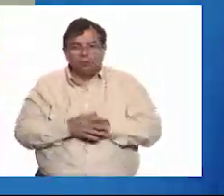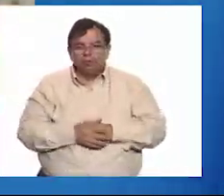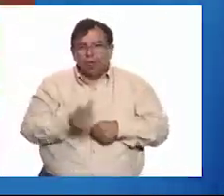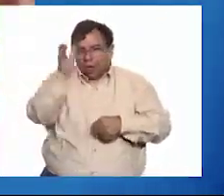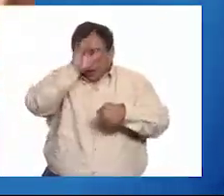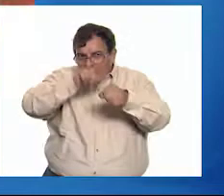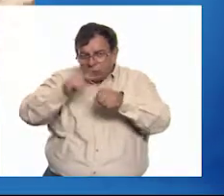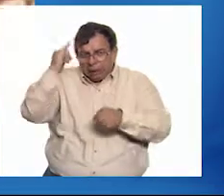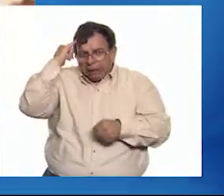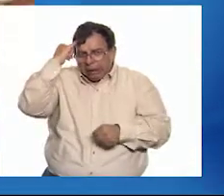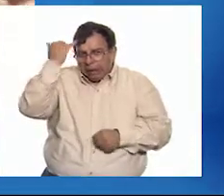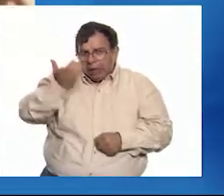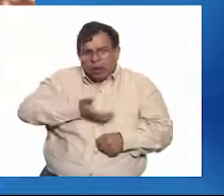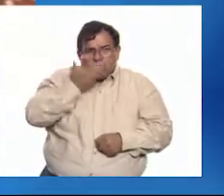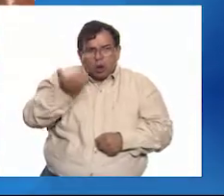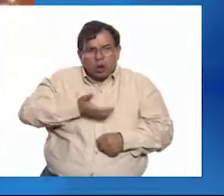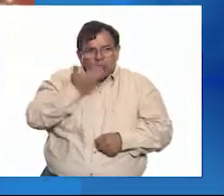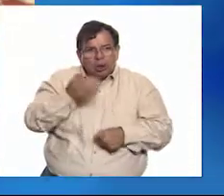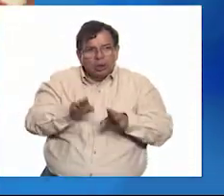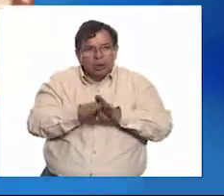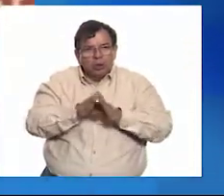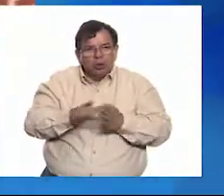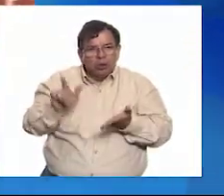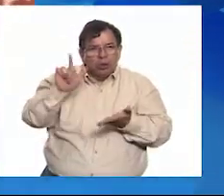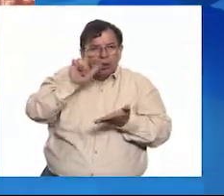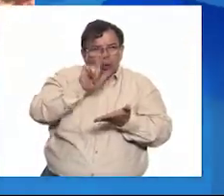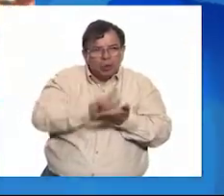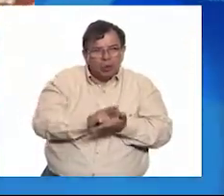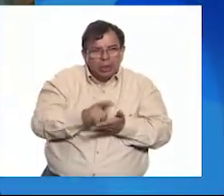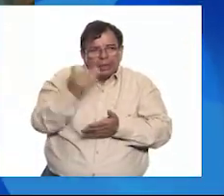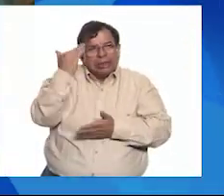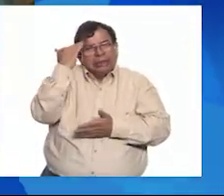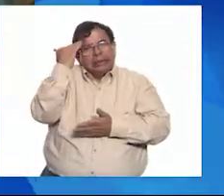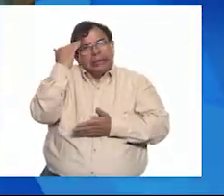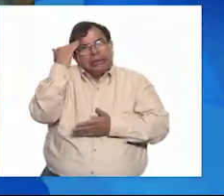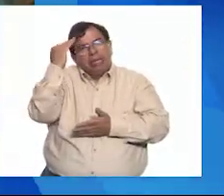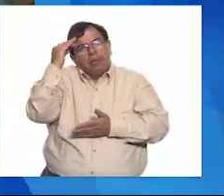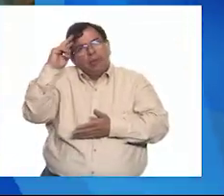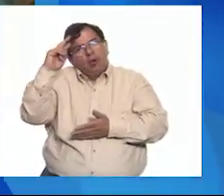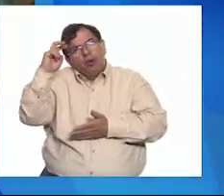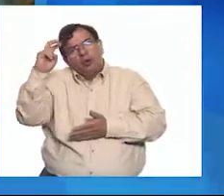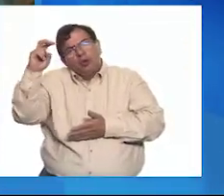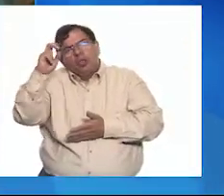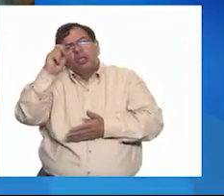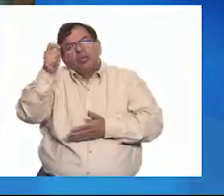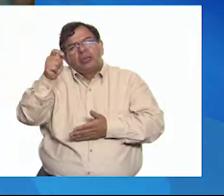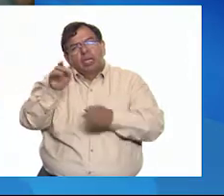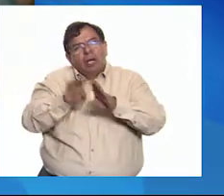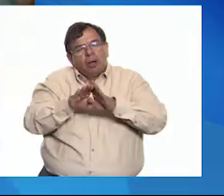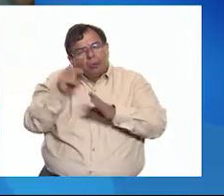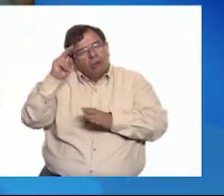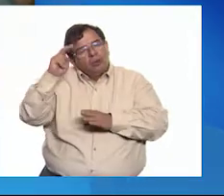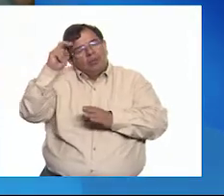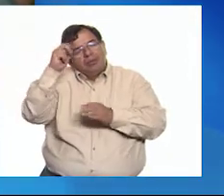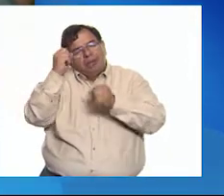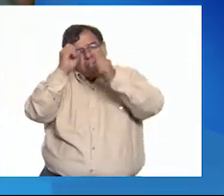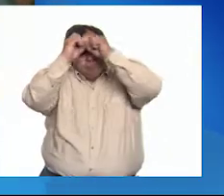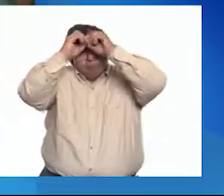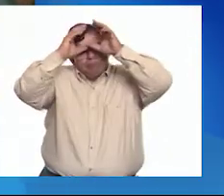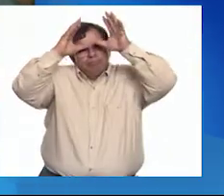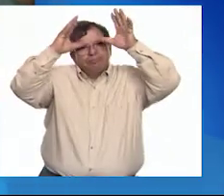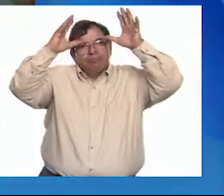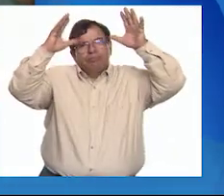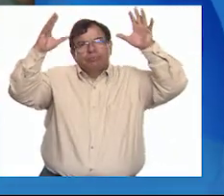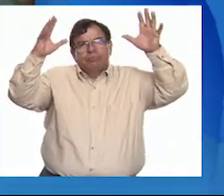cultura aborigen tradicional se fundamenta en la ley del tiempo de los sueños, que se refiere al tiempo de la creación y se encuentra